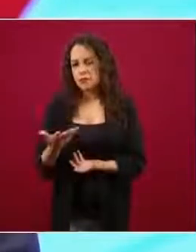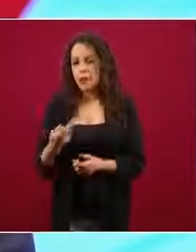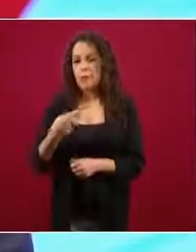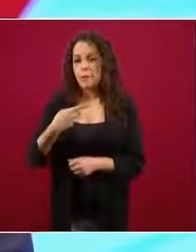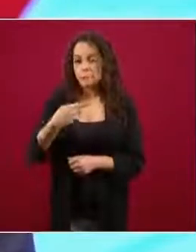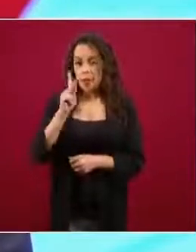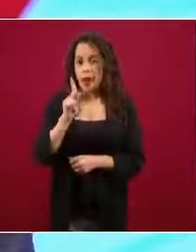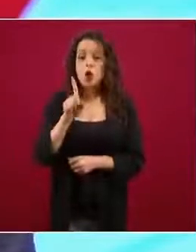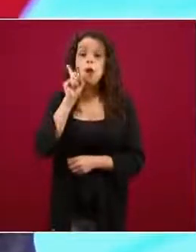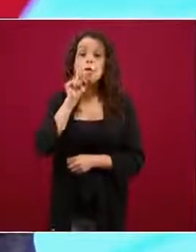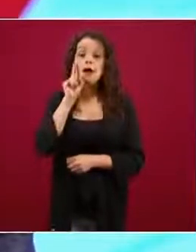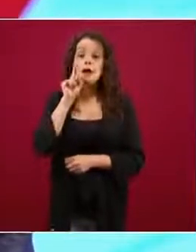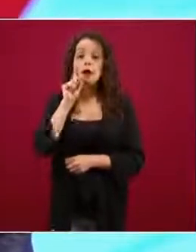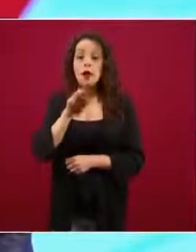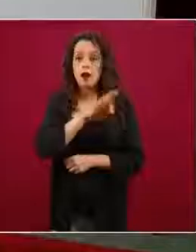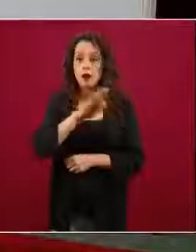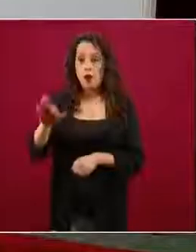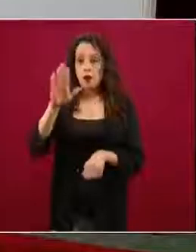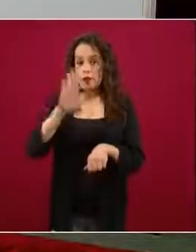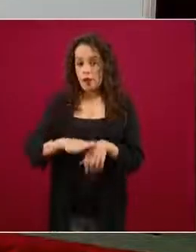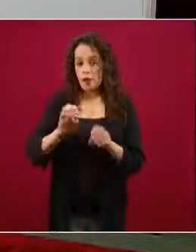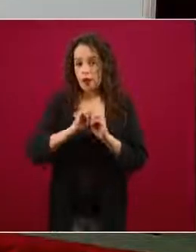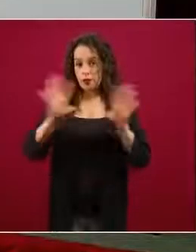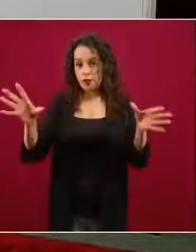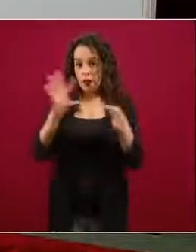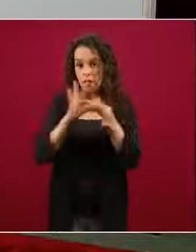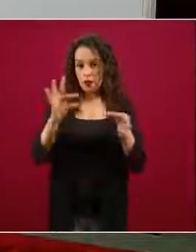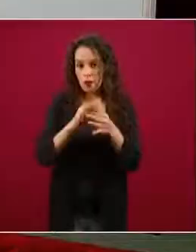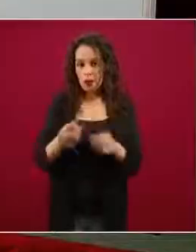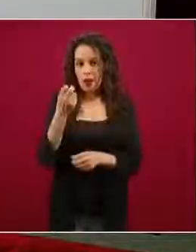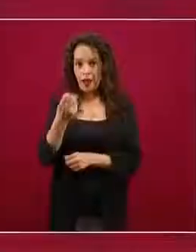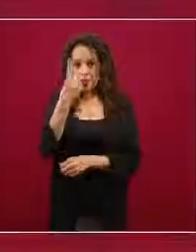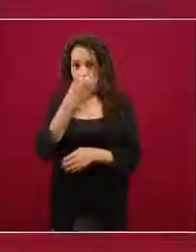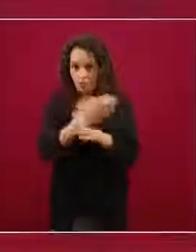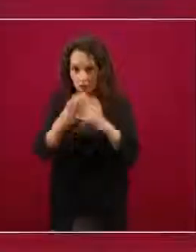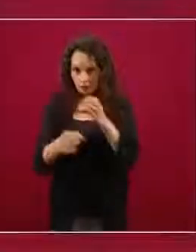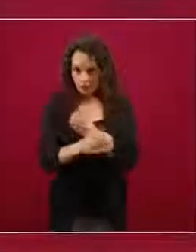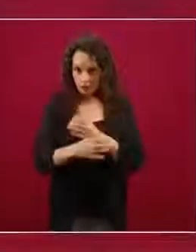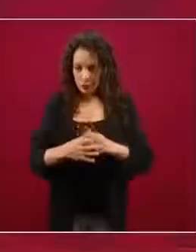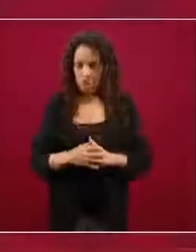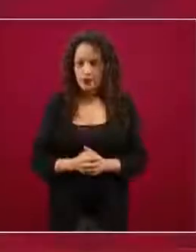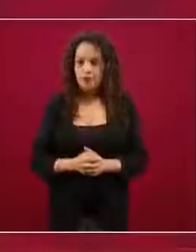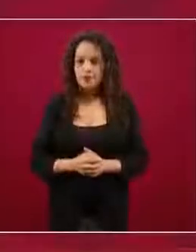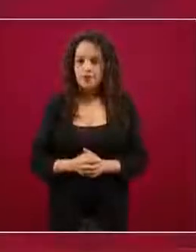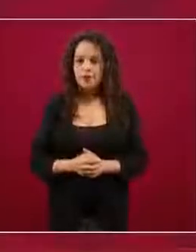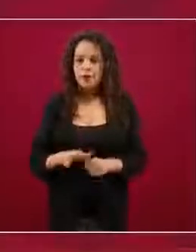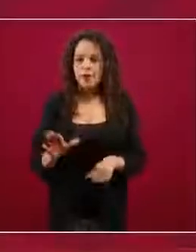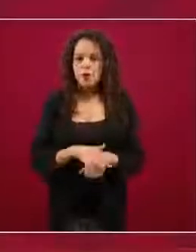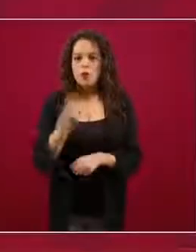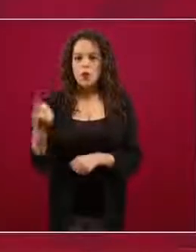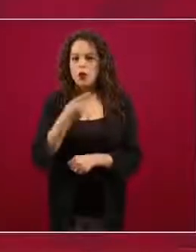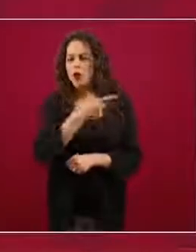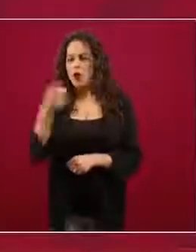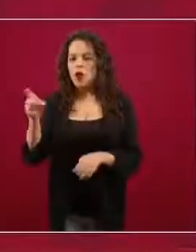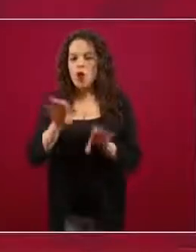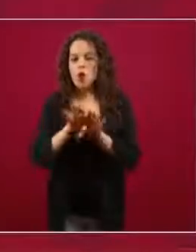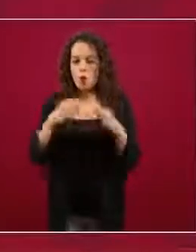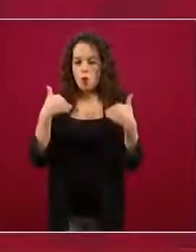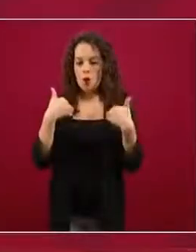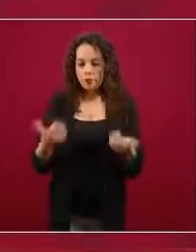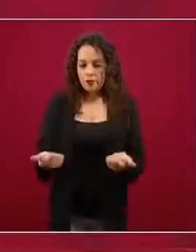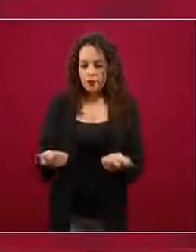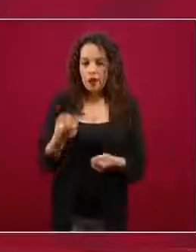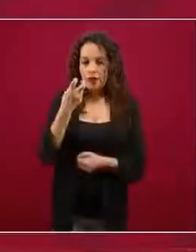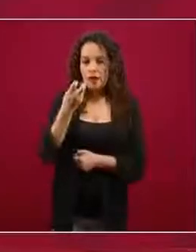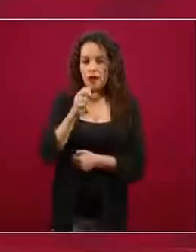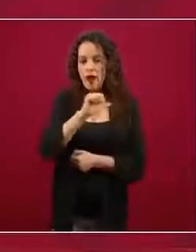mañana abordamos esos dos detalles. También hay una explicación sobre este artificio de interpretación respecto a las terapias